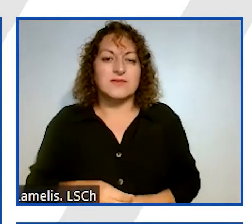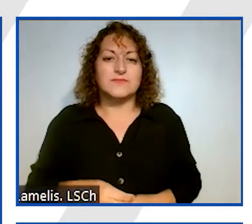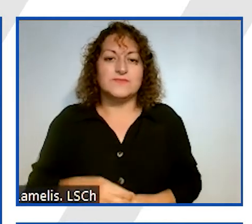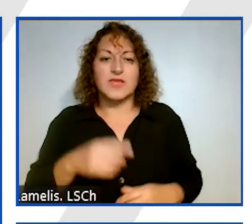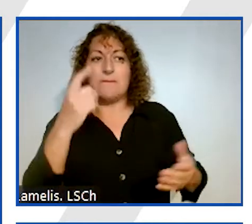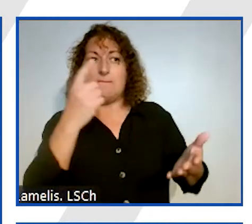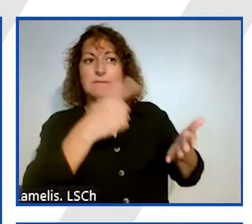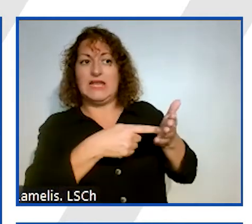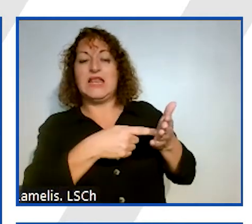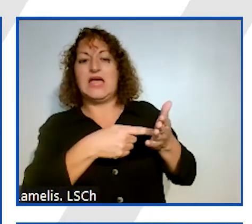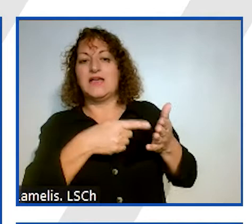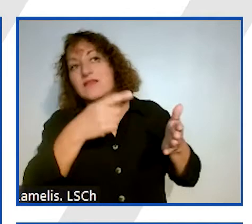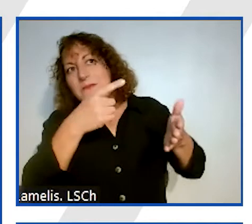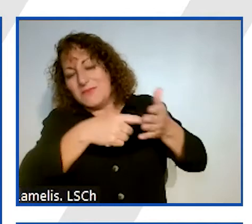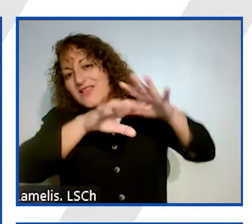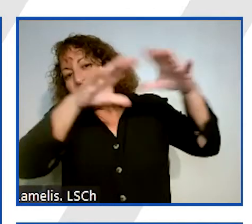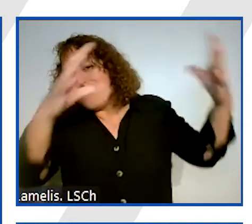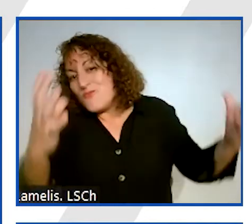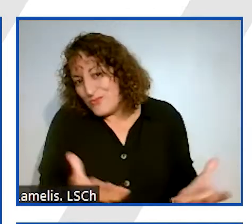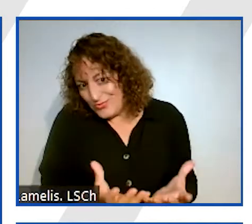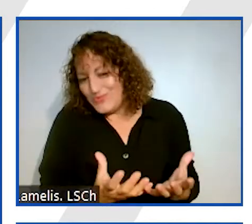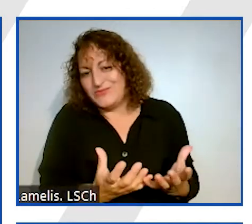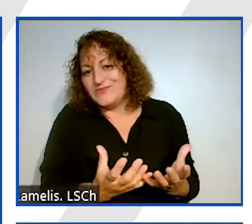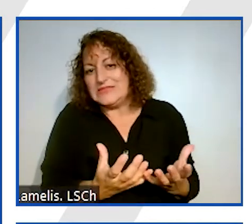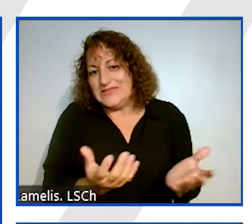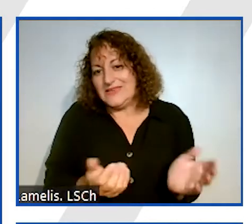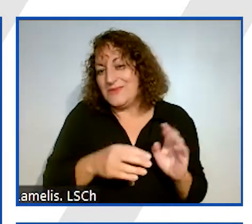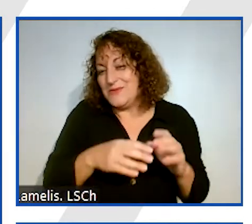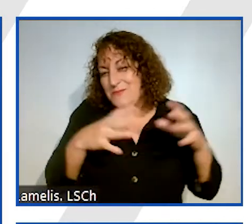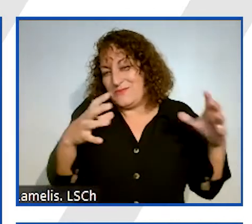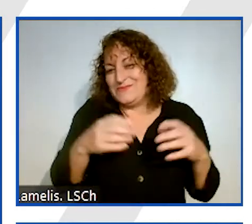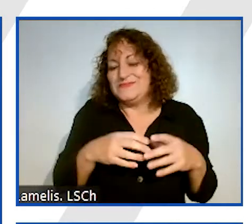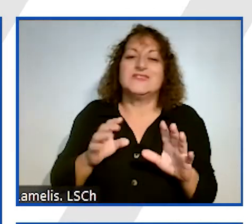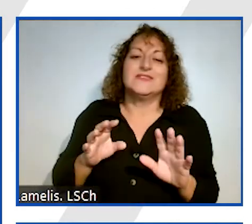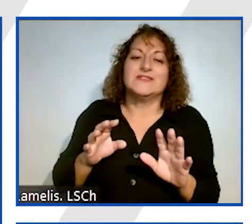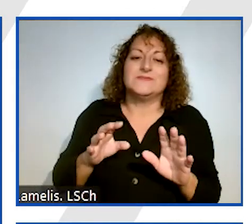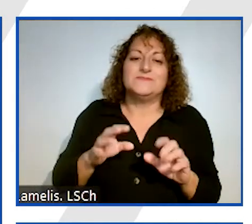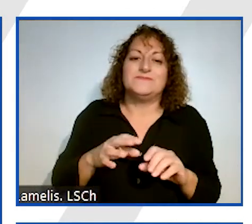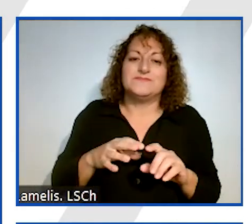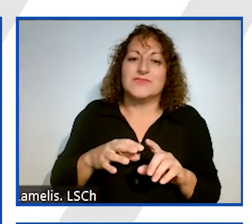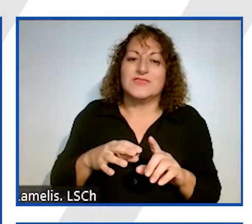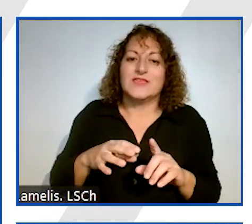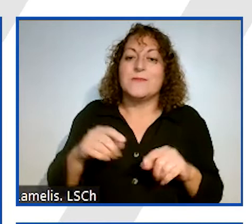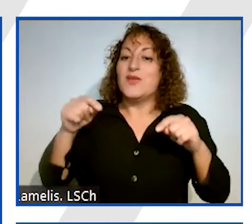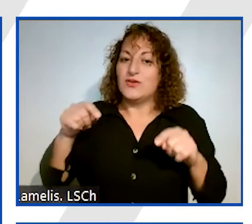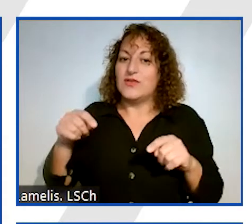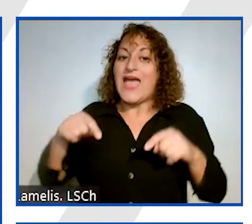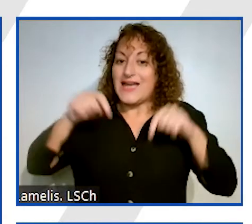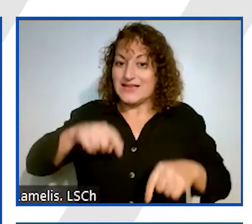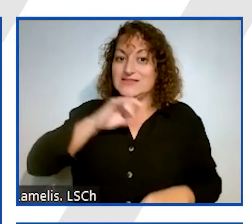Ya dicen 1000. 1000 es a nivel mundial. Ya no nos podemos tirar tanto, ¿ya? Lo que sí tenemos que ver es que, bueno, hasta la fecha